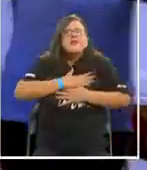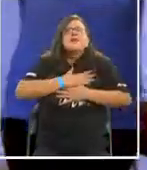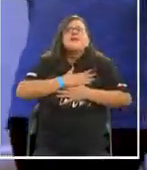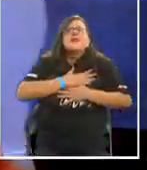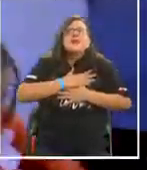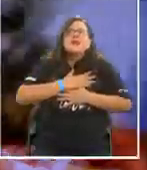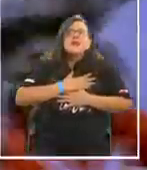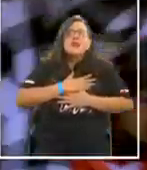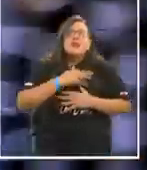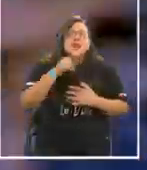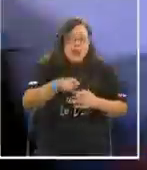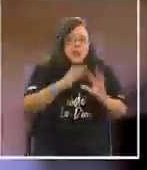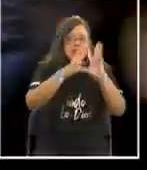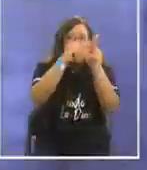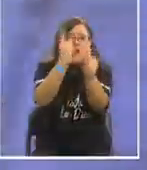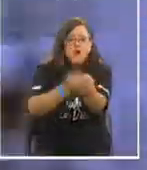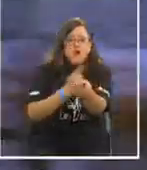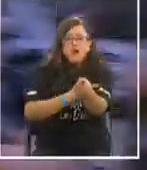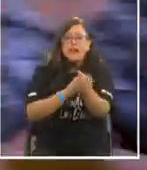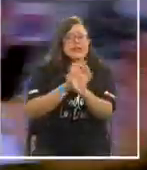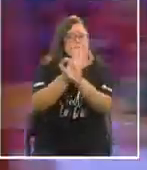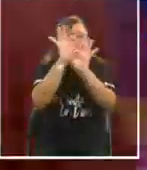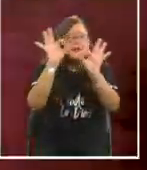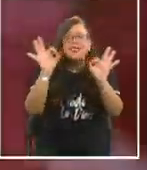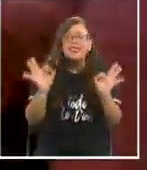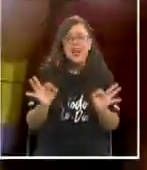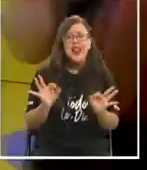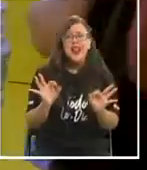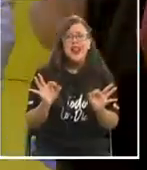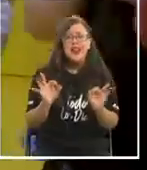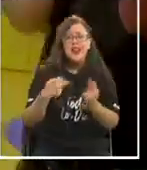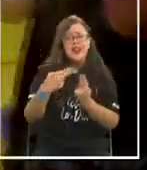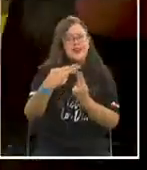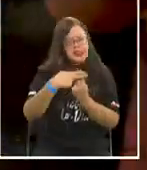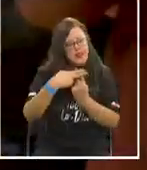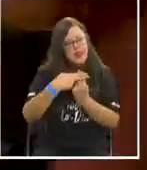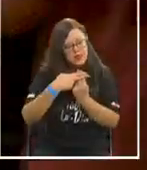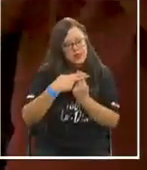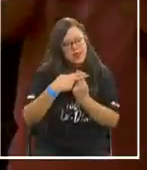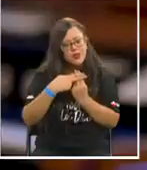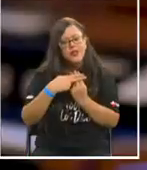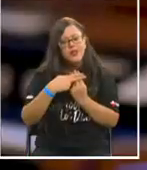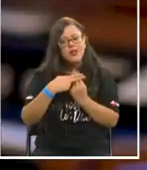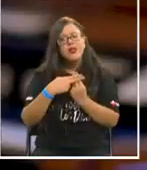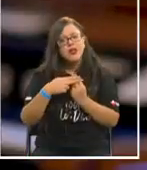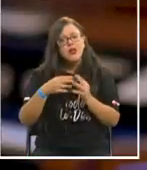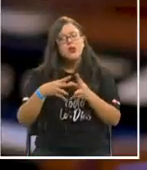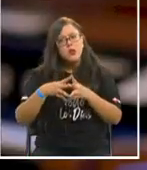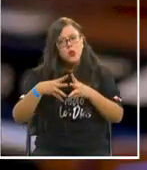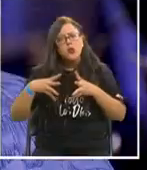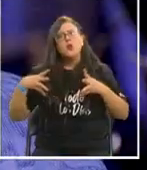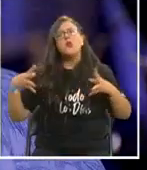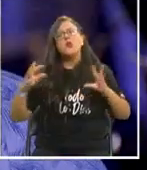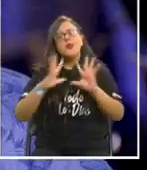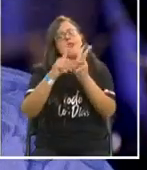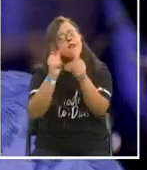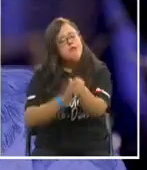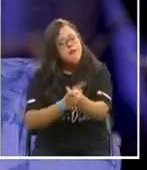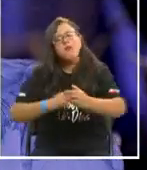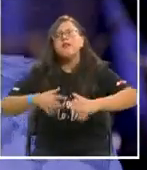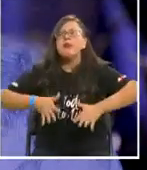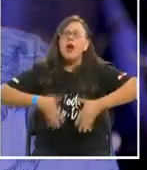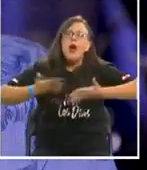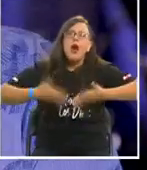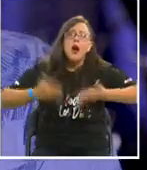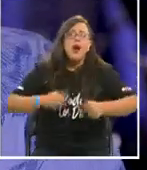Es una familia muy especial, la familia de Teletón. Es una tremenda familia, con una tremenda energía. Es